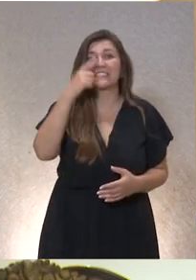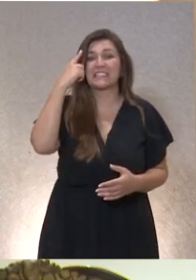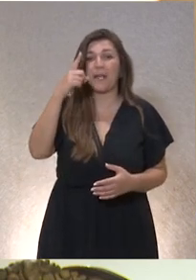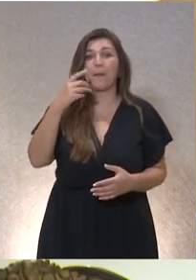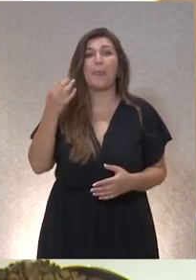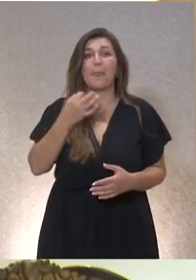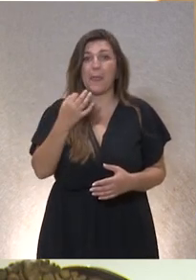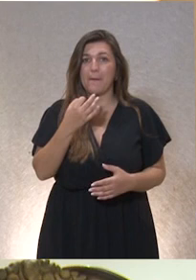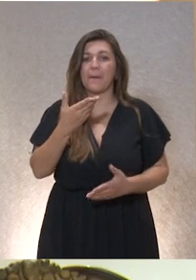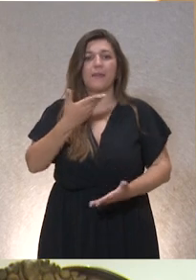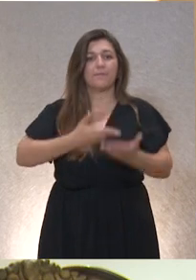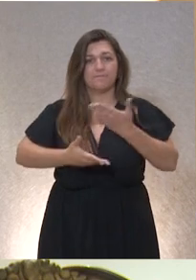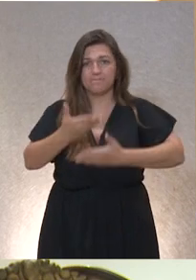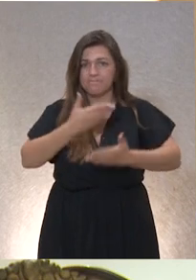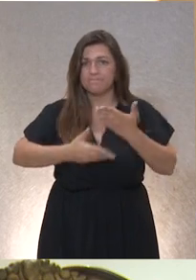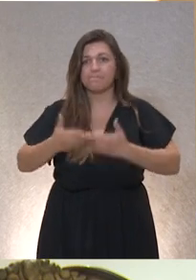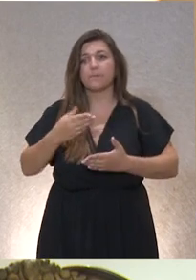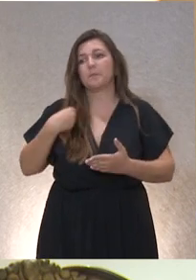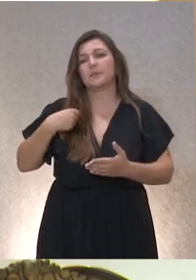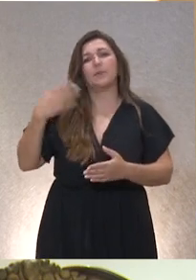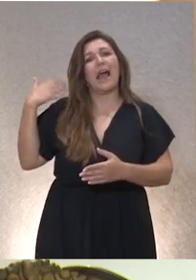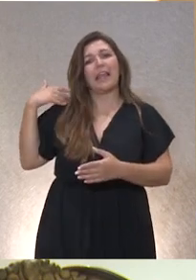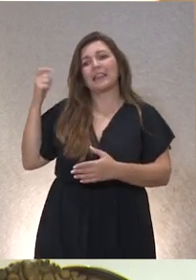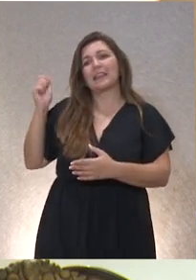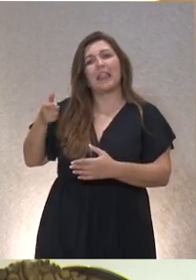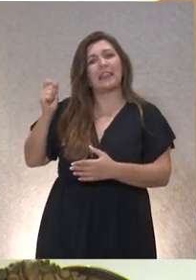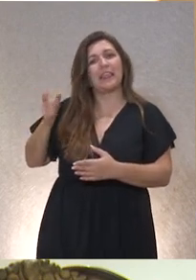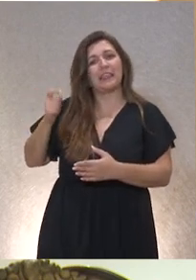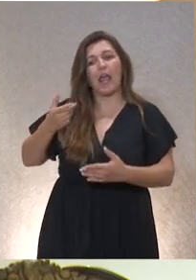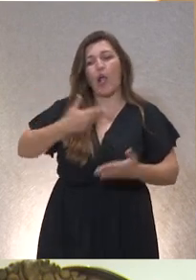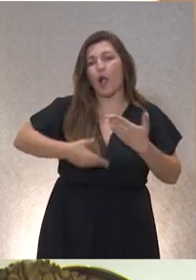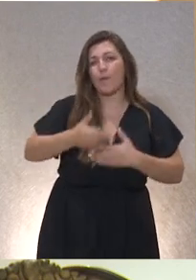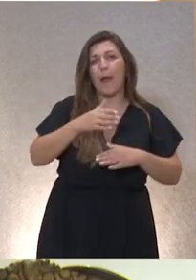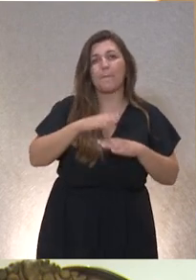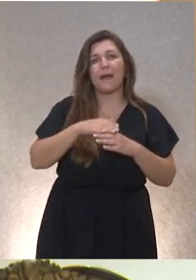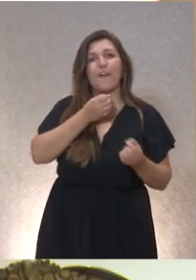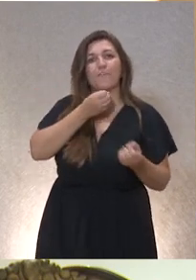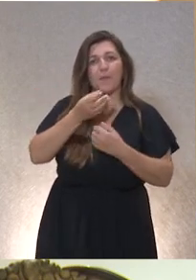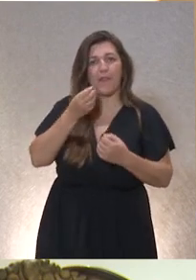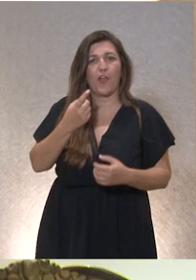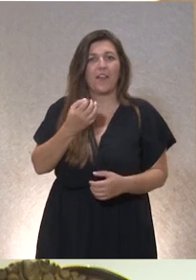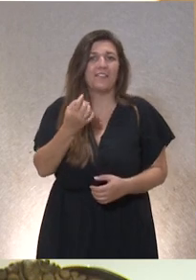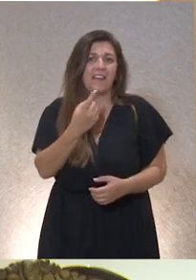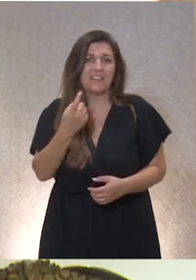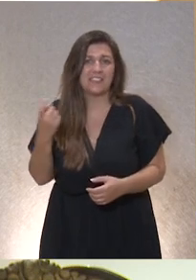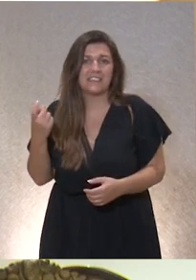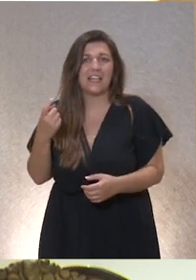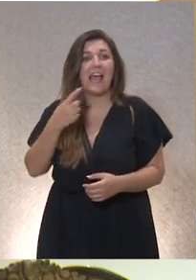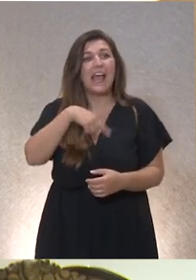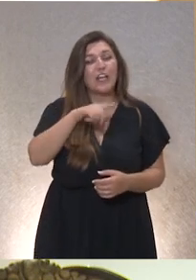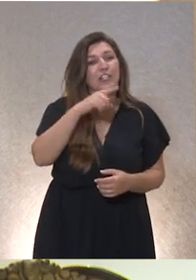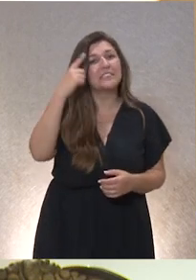espacios de cooperación con los medios tradicionales para conseguir los contenidos empiezan a entender que tienen que